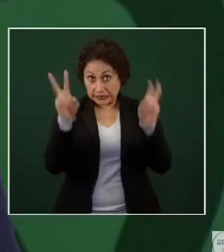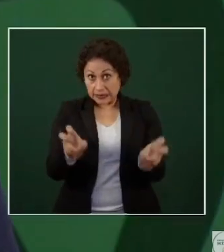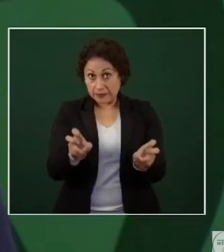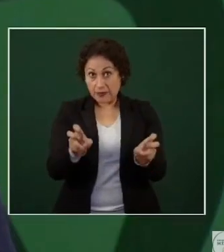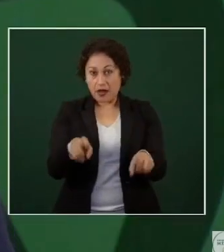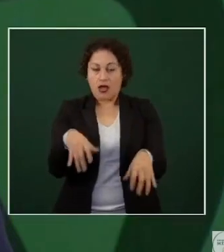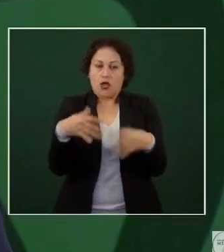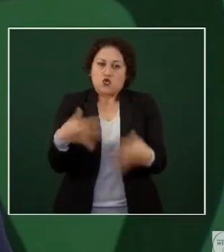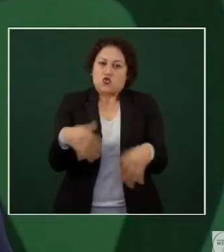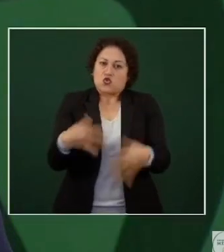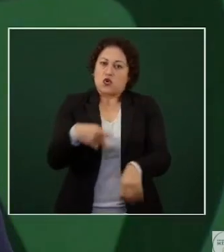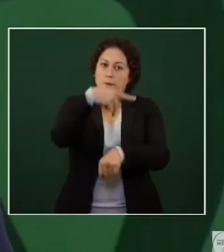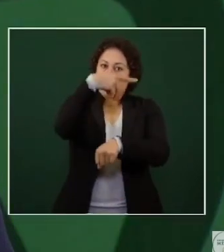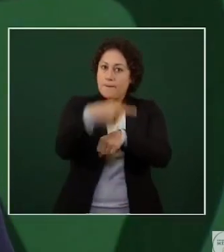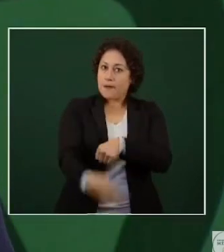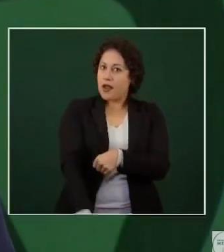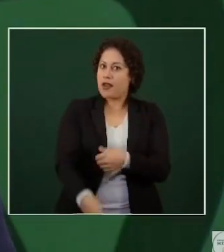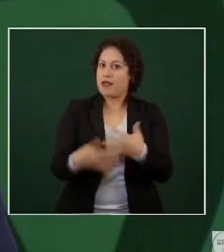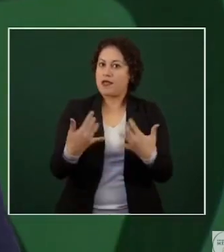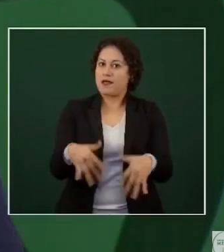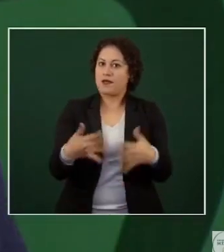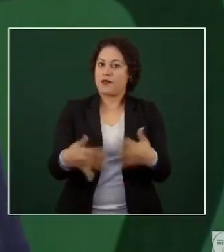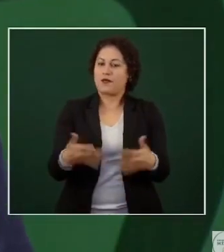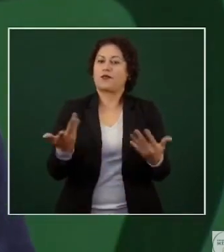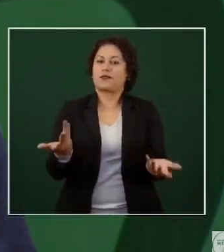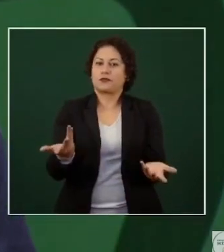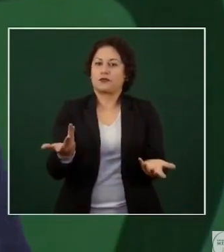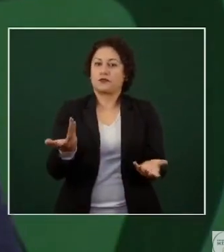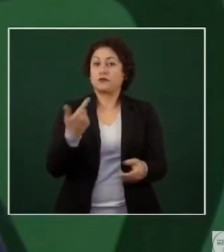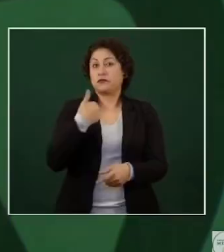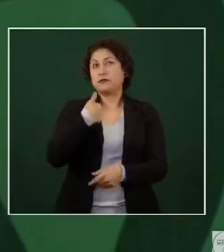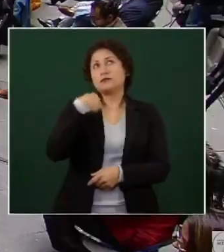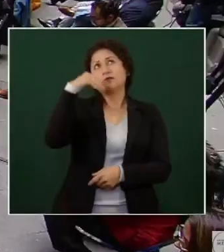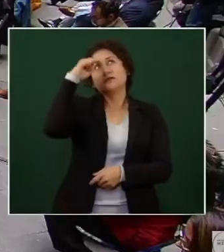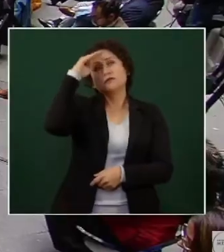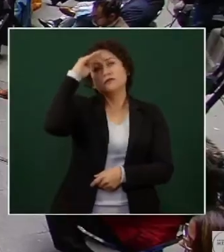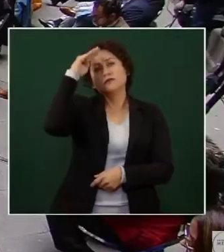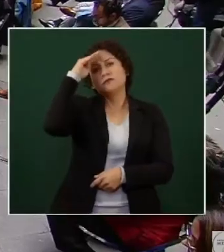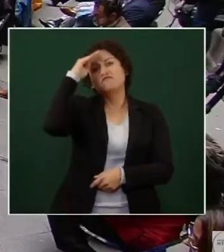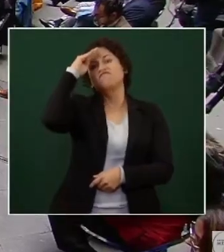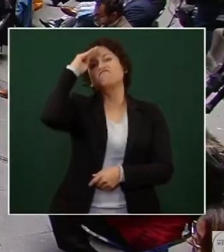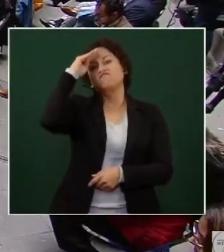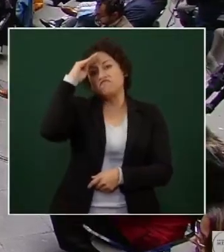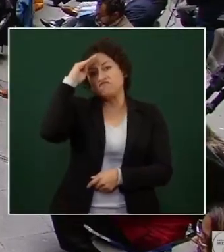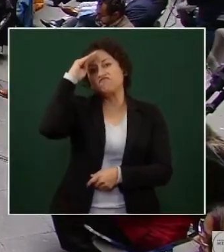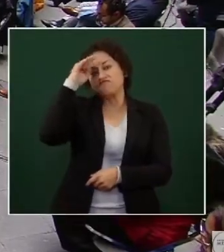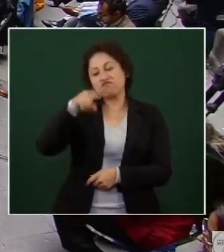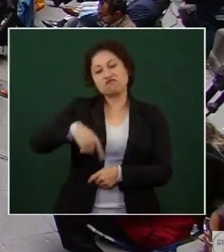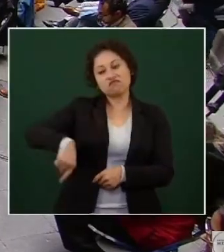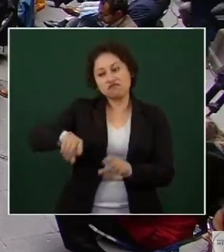mayores. Y yo no descarto que el conservadurismo haga eso.